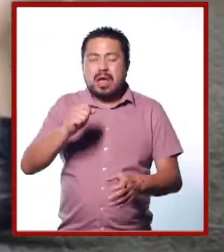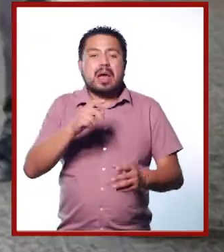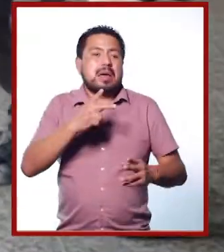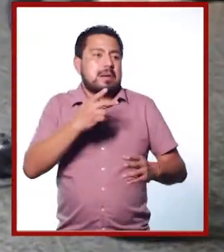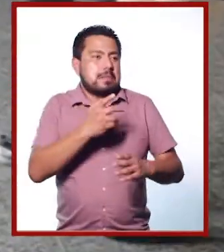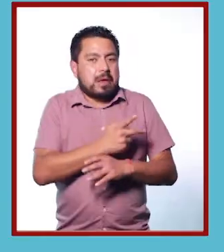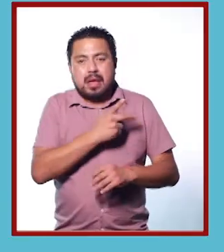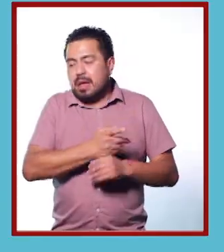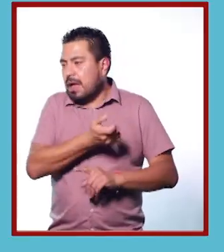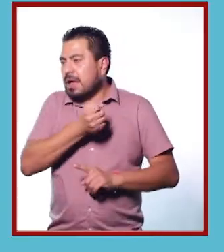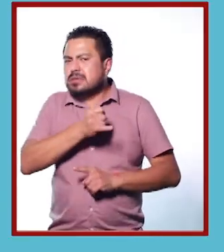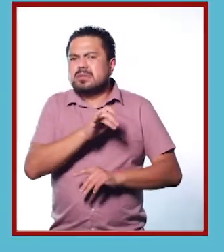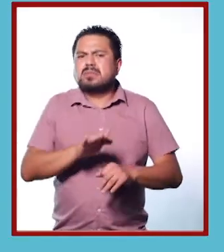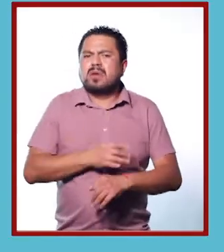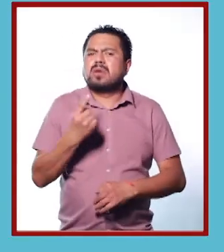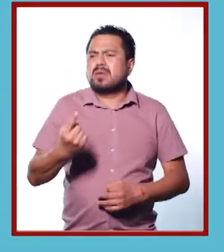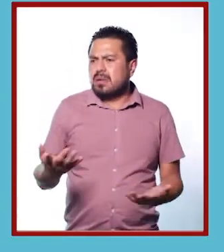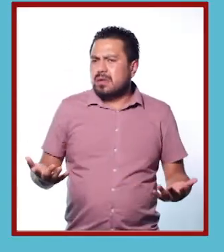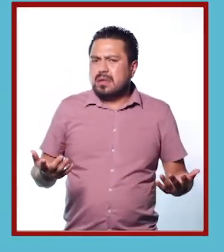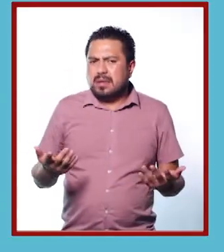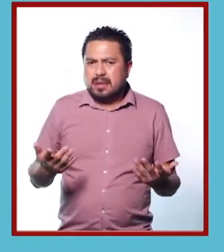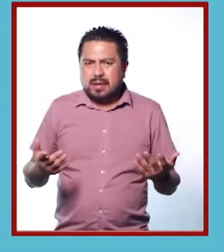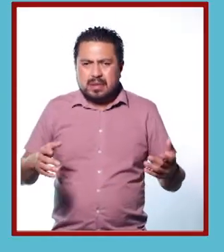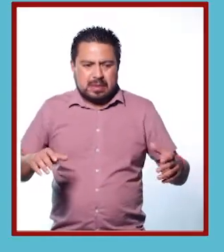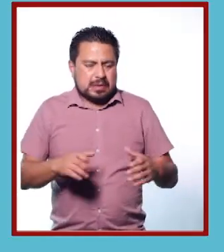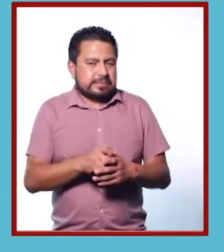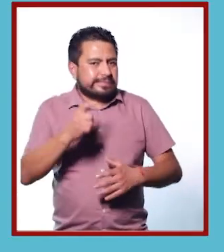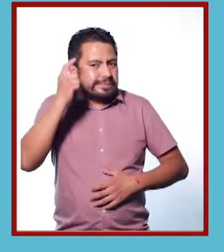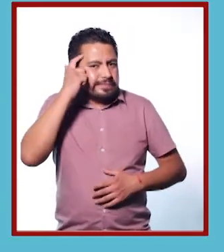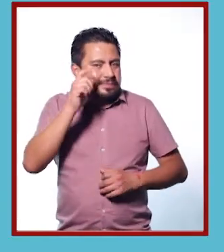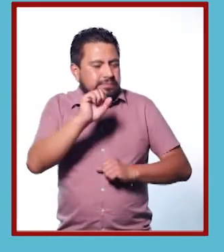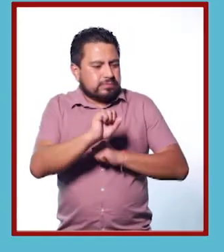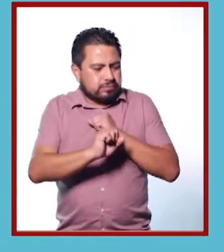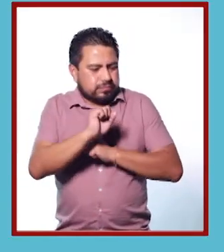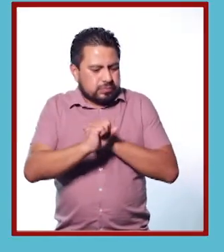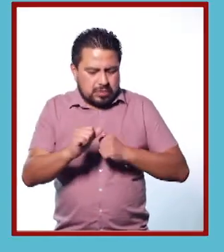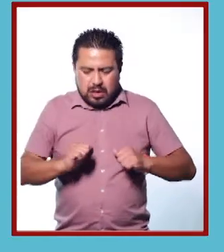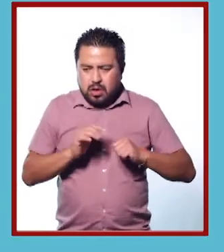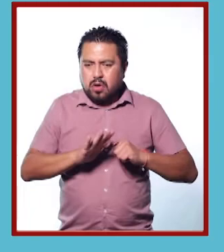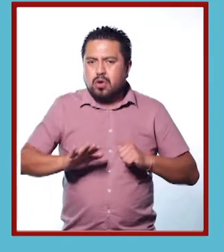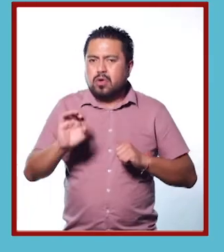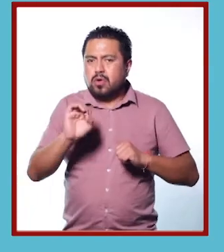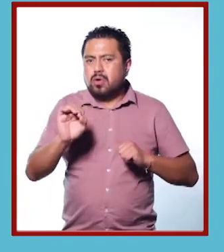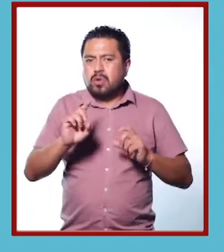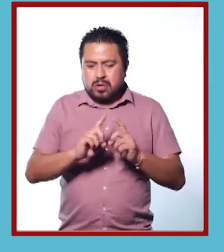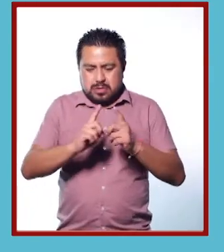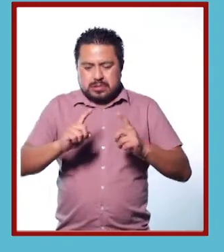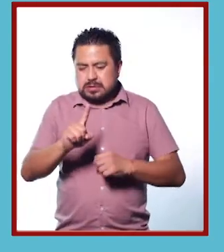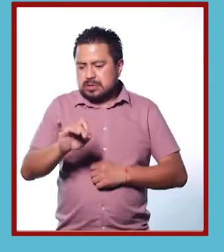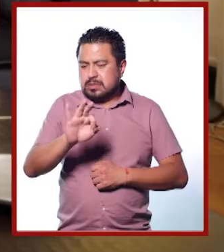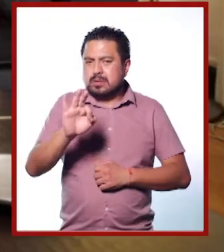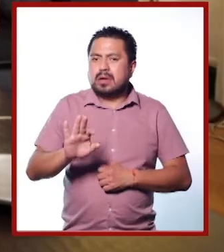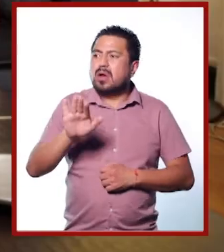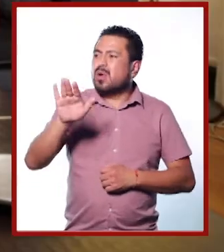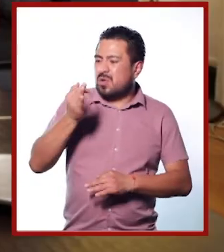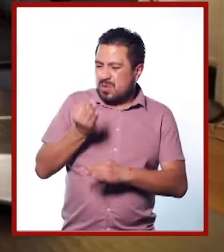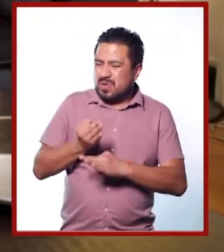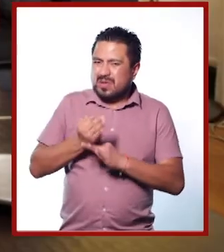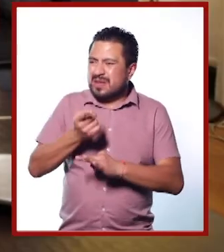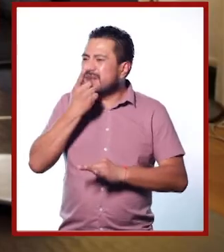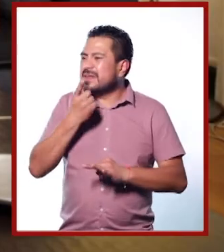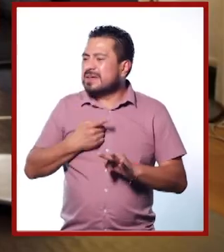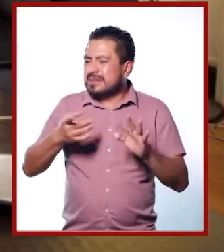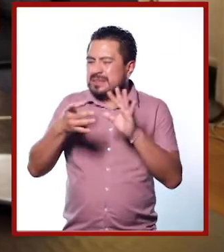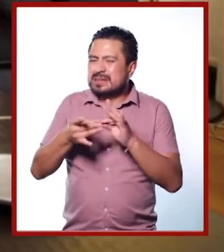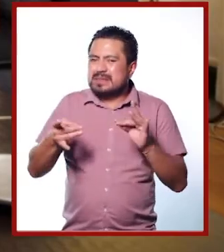de cosas pasan. ¿Por qué pasa tanto? Porque hay una parte del cerebro de los adolescentes que no está desarrollado al 100%. Maite, justo ahorita